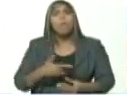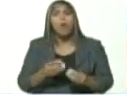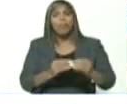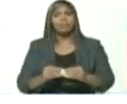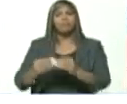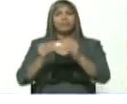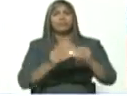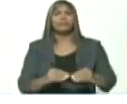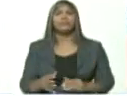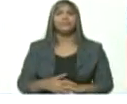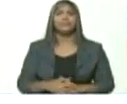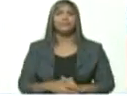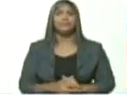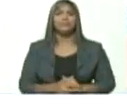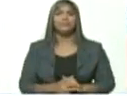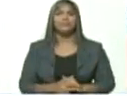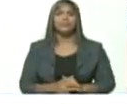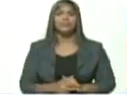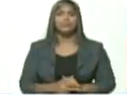y